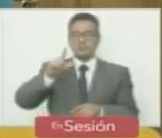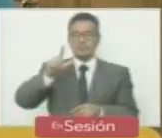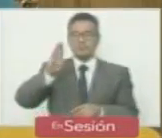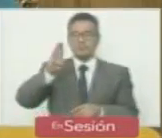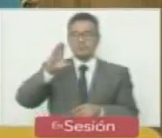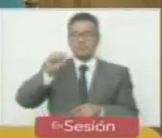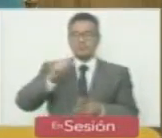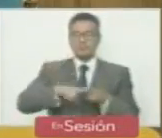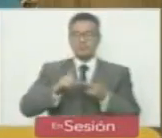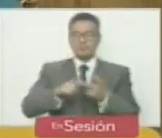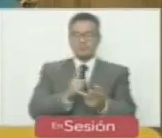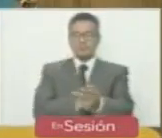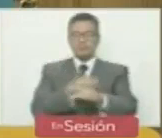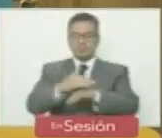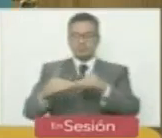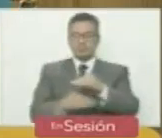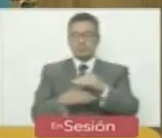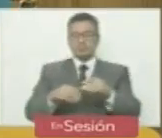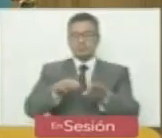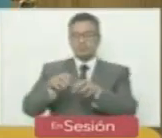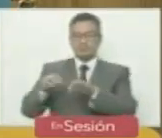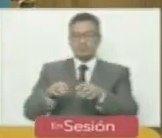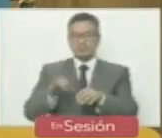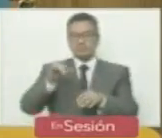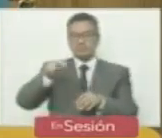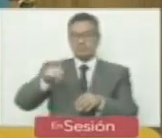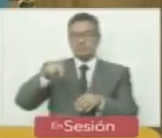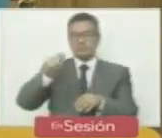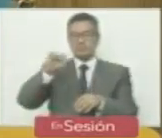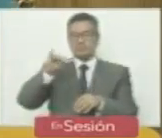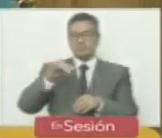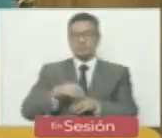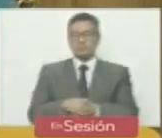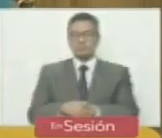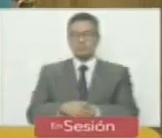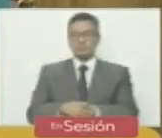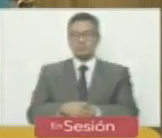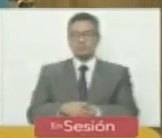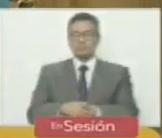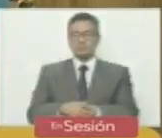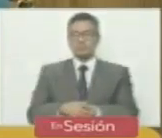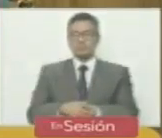nuestra hermana subsecretaria Iti Hinojosa,